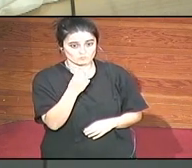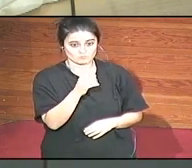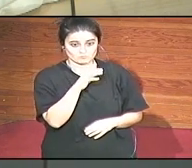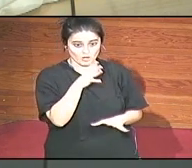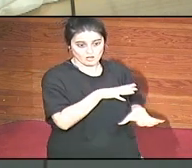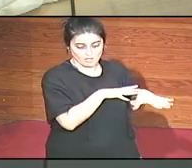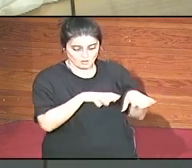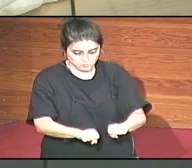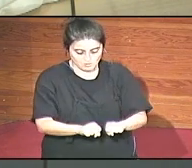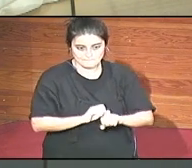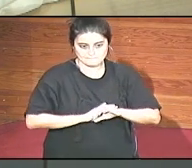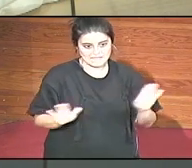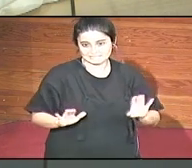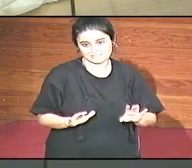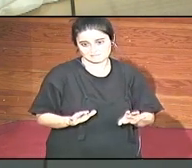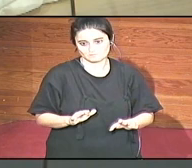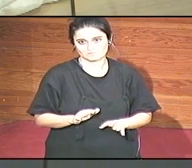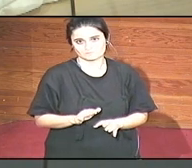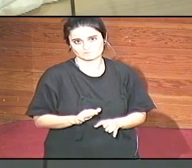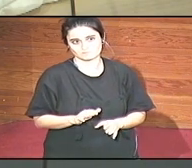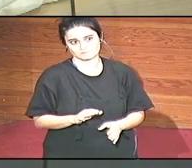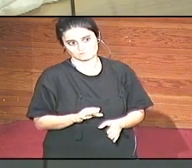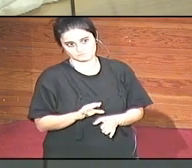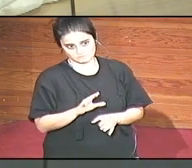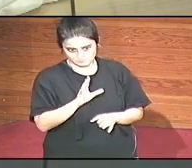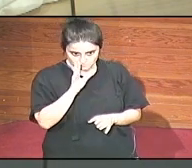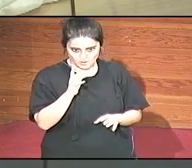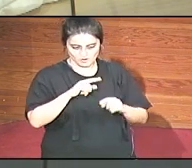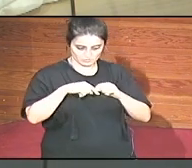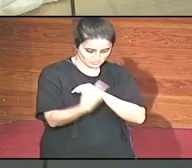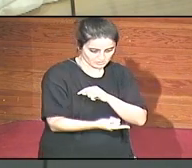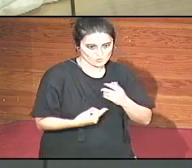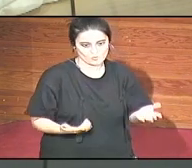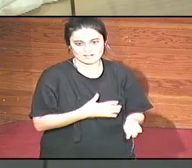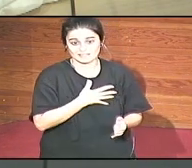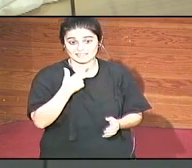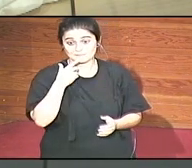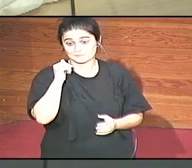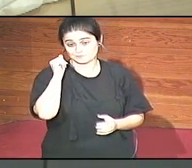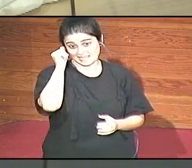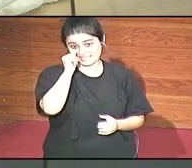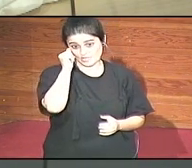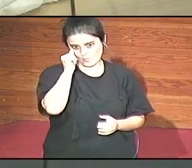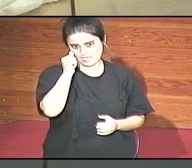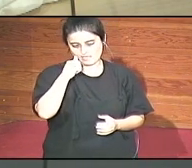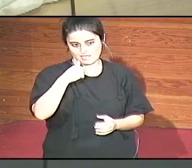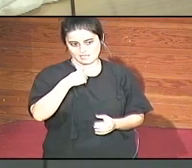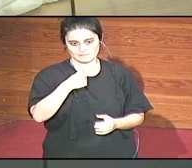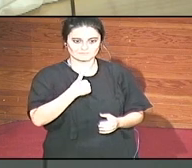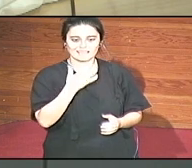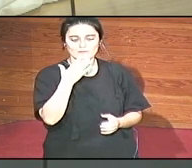la colonización por la idea que dejó sin duda sea etiopía es un país en el que yo viví seis años y medio en